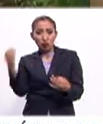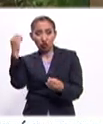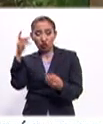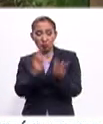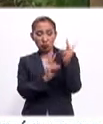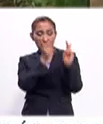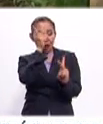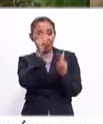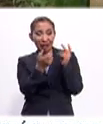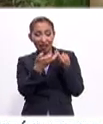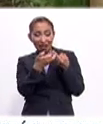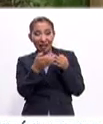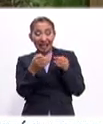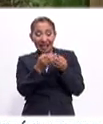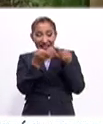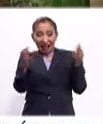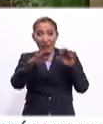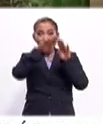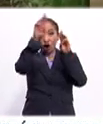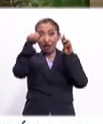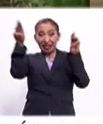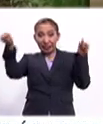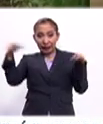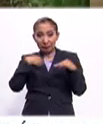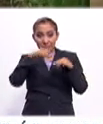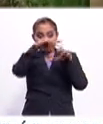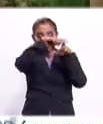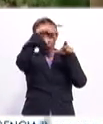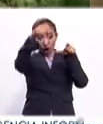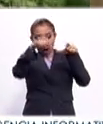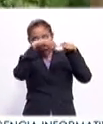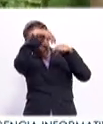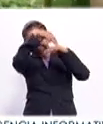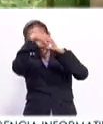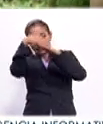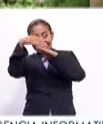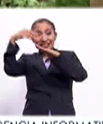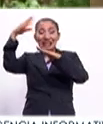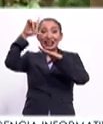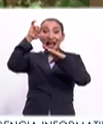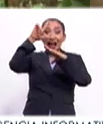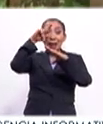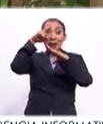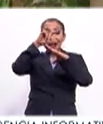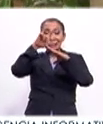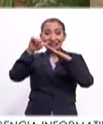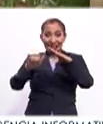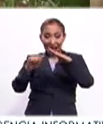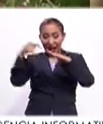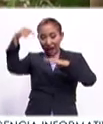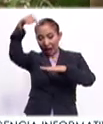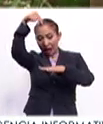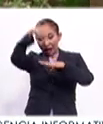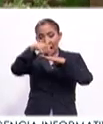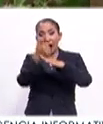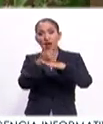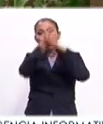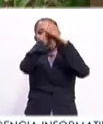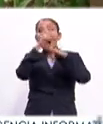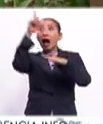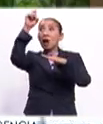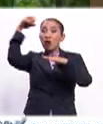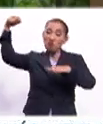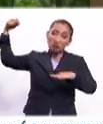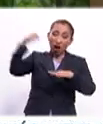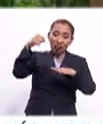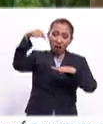país muchos cultivos se dan en suelos montañosos. La sombra de las hojas grandes de la calabaza y los calabazos propician